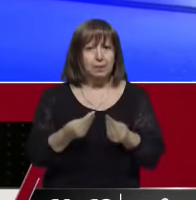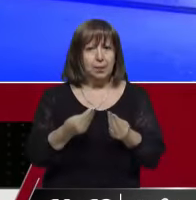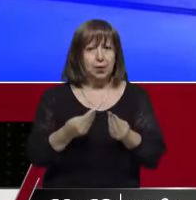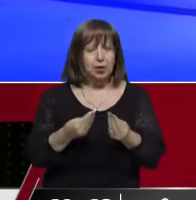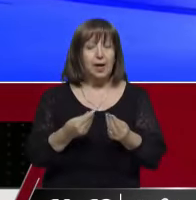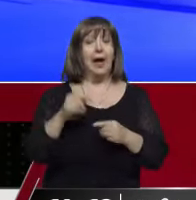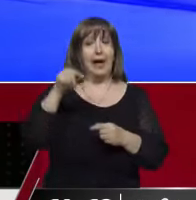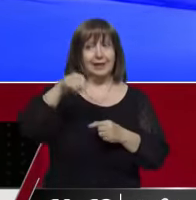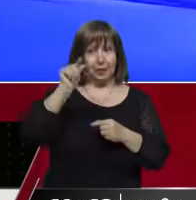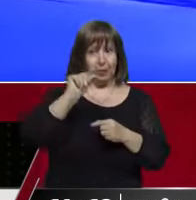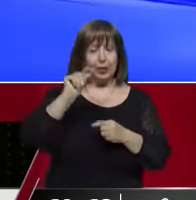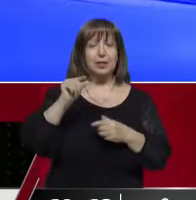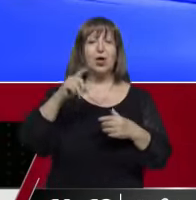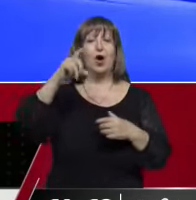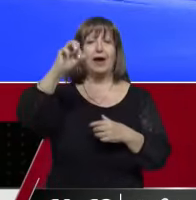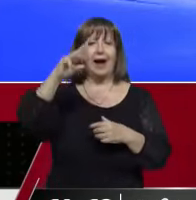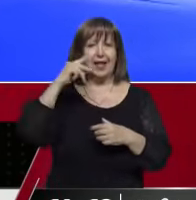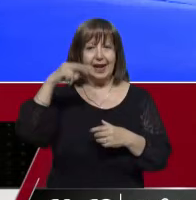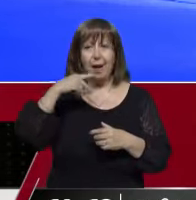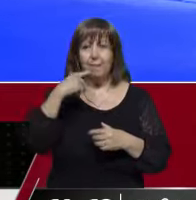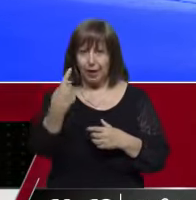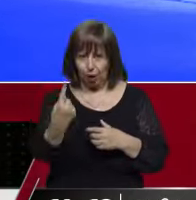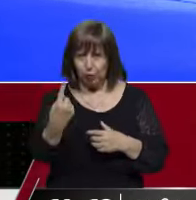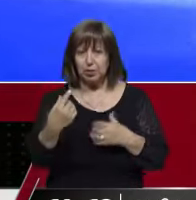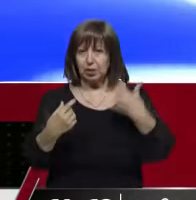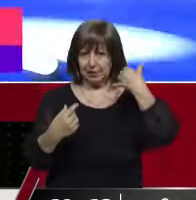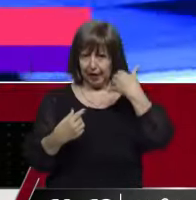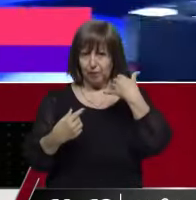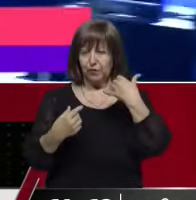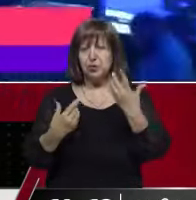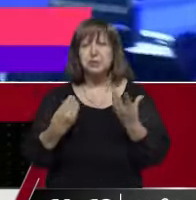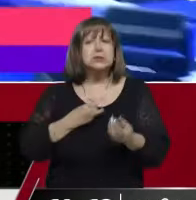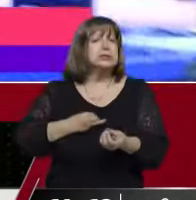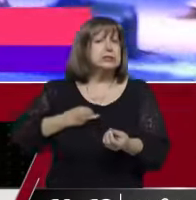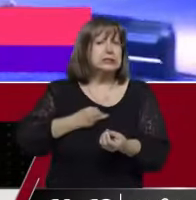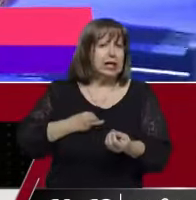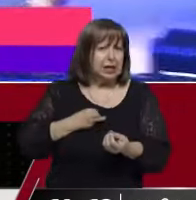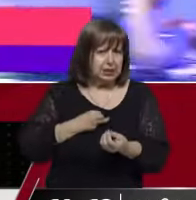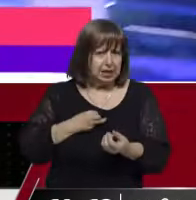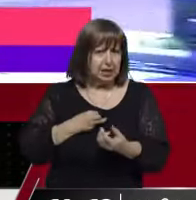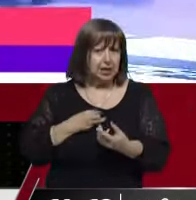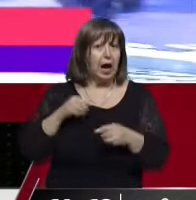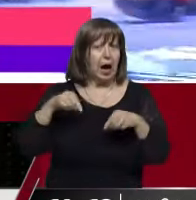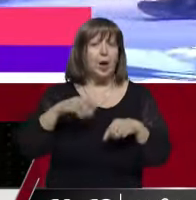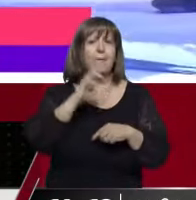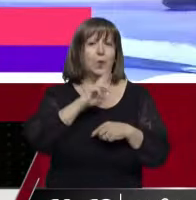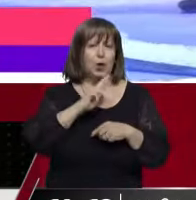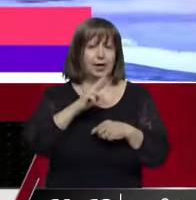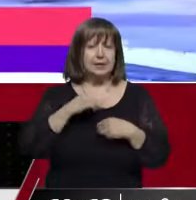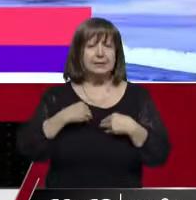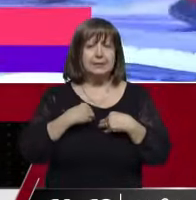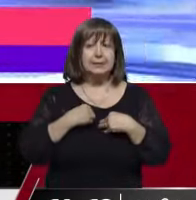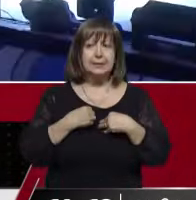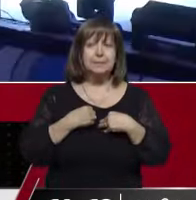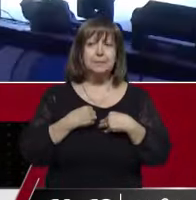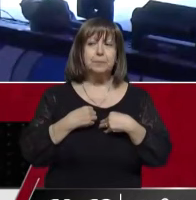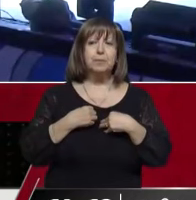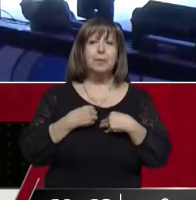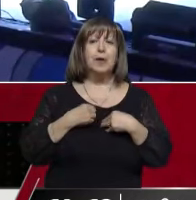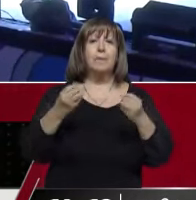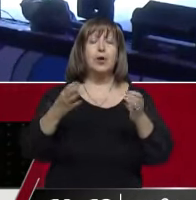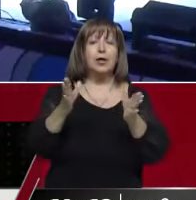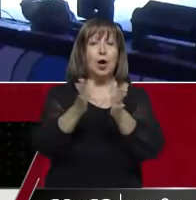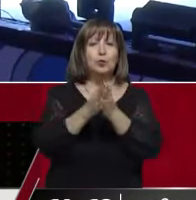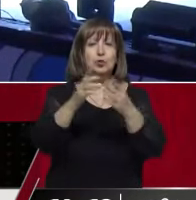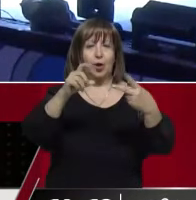estuvimos charlando con Karina Marinosi y nos contaba de las sensaciones que tiene. Primero, porque junto con